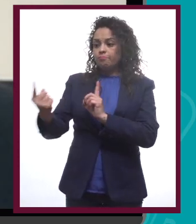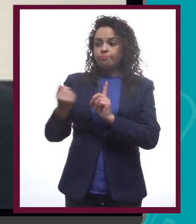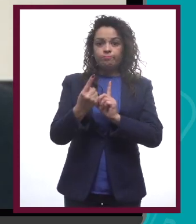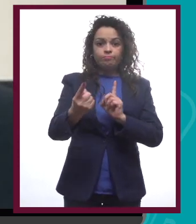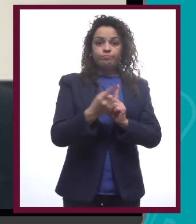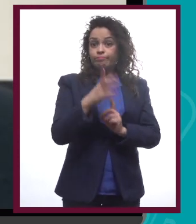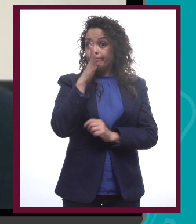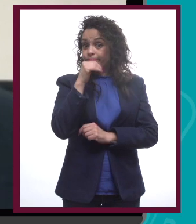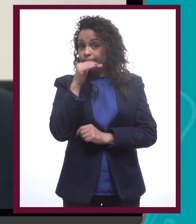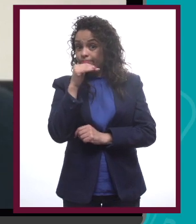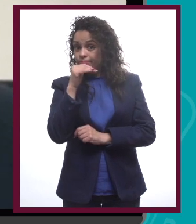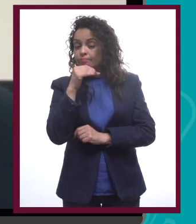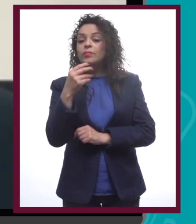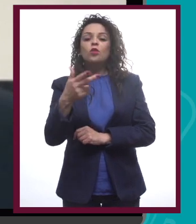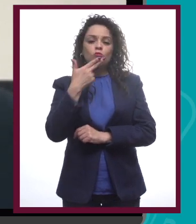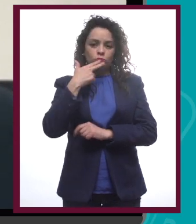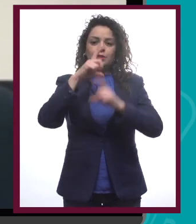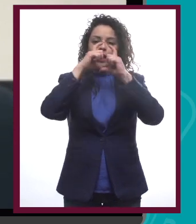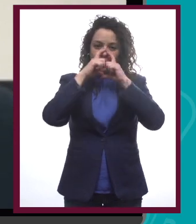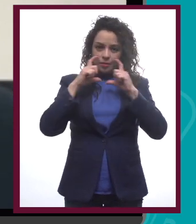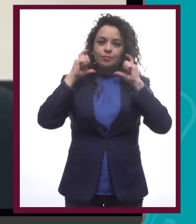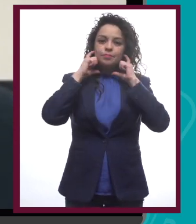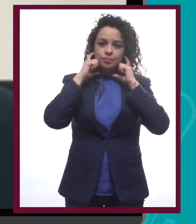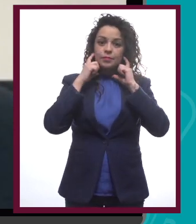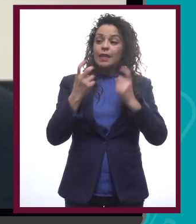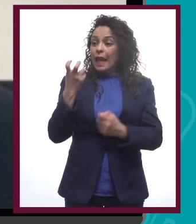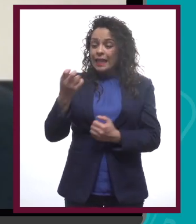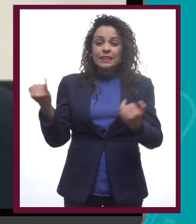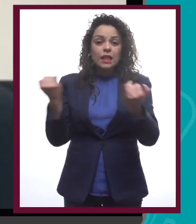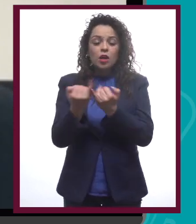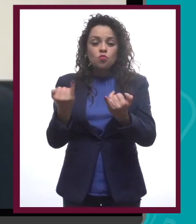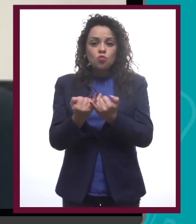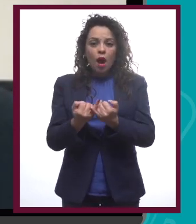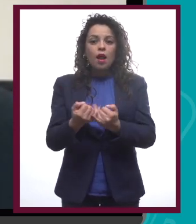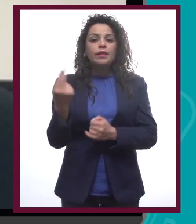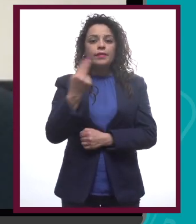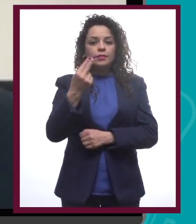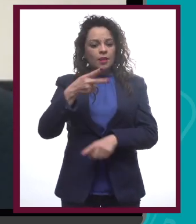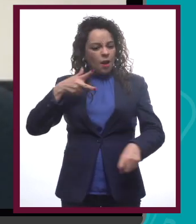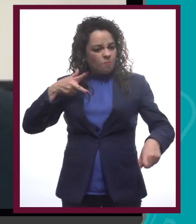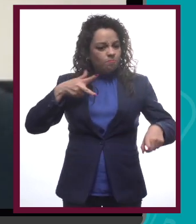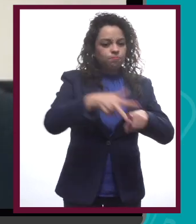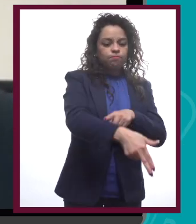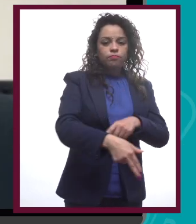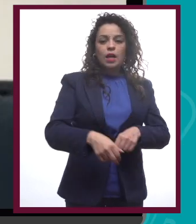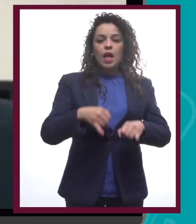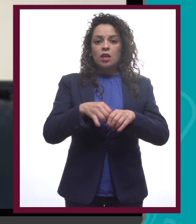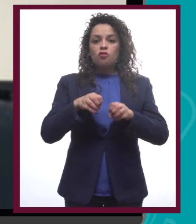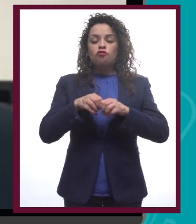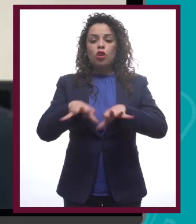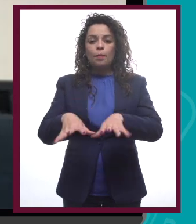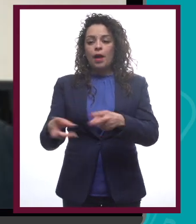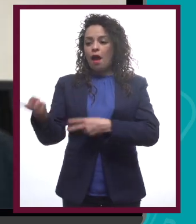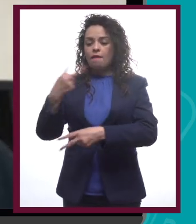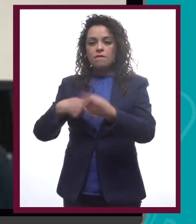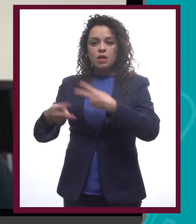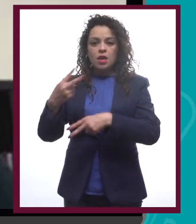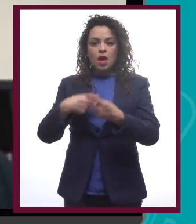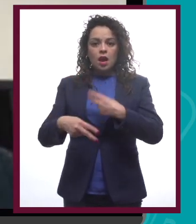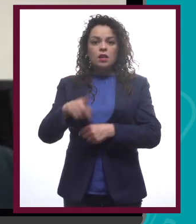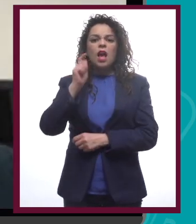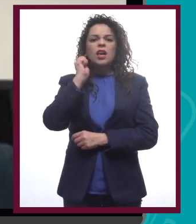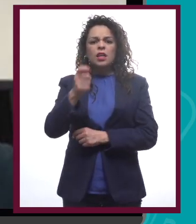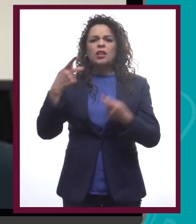la sana distancia. Así también hay que cortar aquella información que proviene